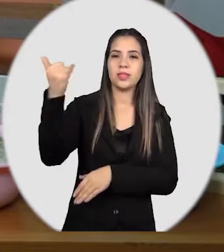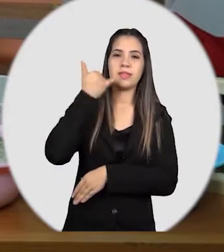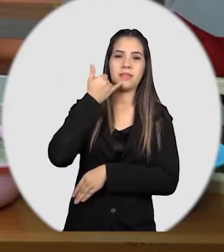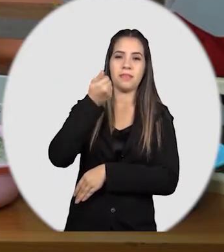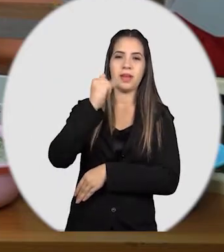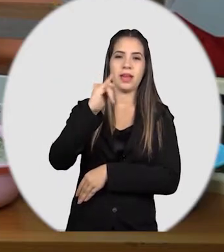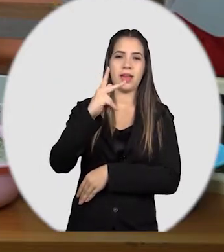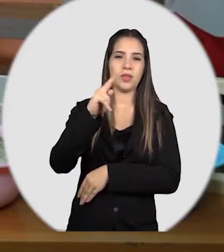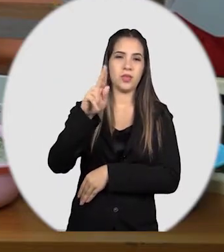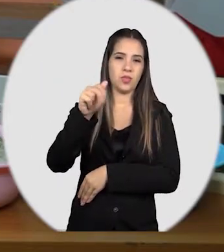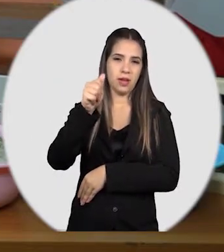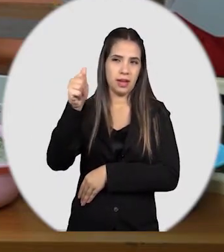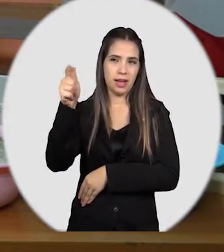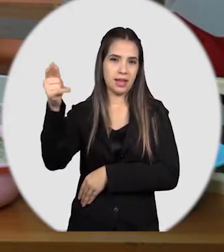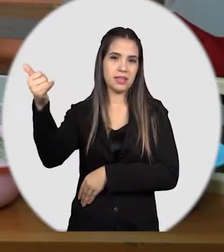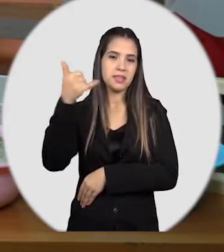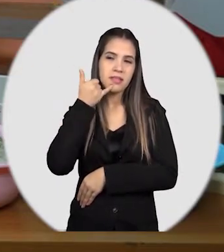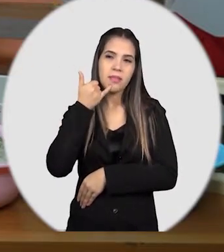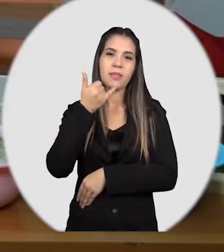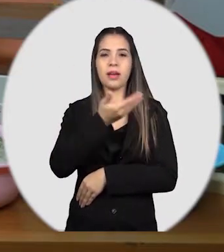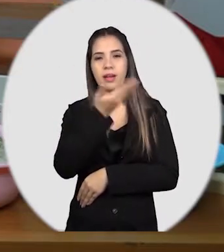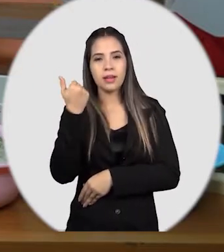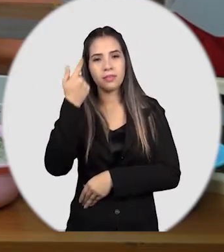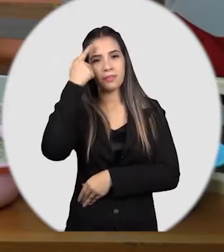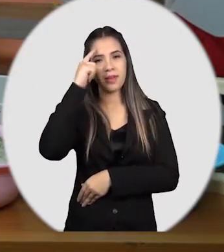dar un mensaje de que no hay que perder la fe,